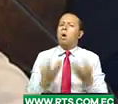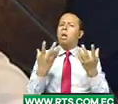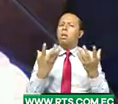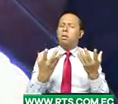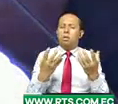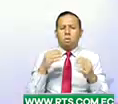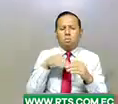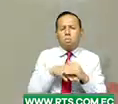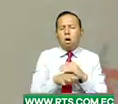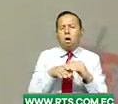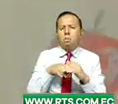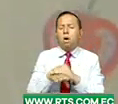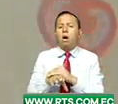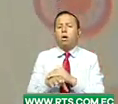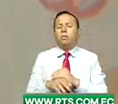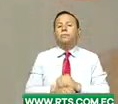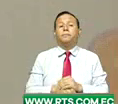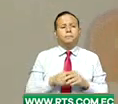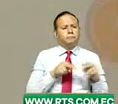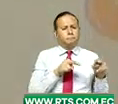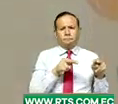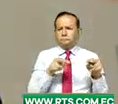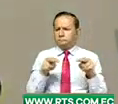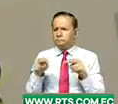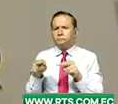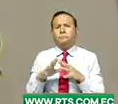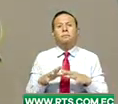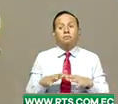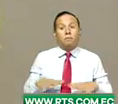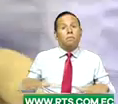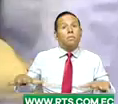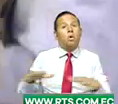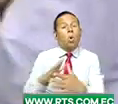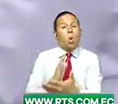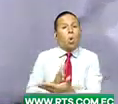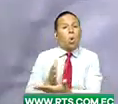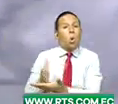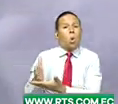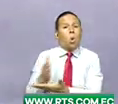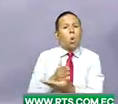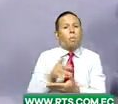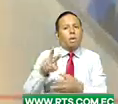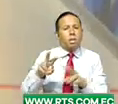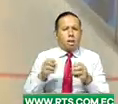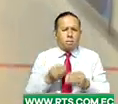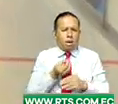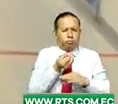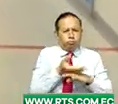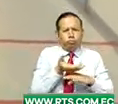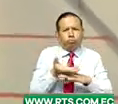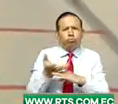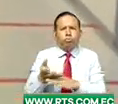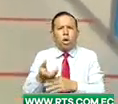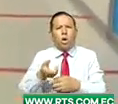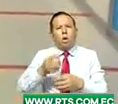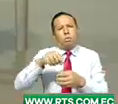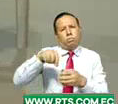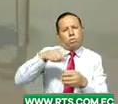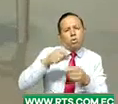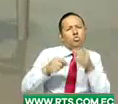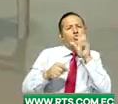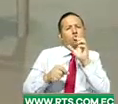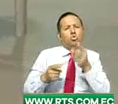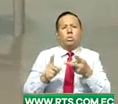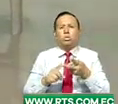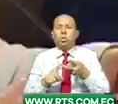allí adentro. La exhibición contará con un área gourmet dedicado a la exposición de variedades de licores, quesos y embutidos